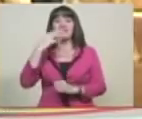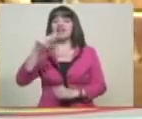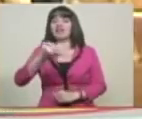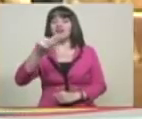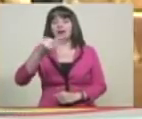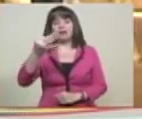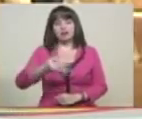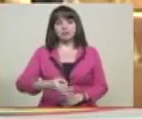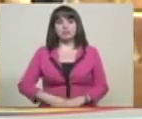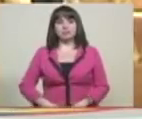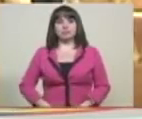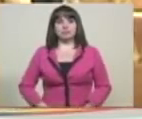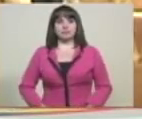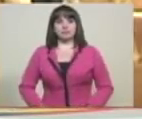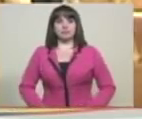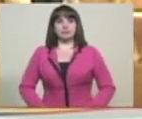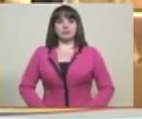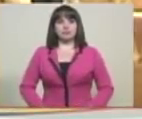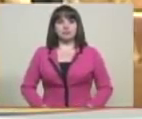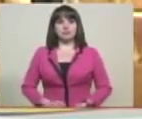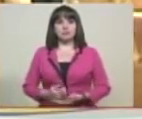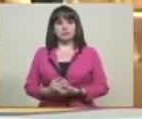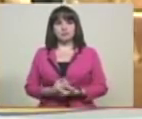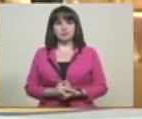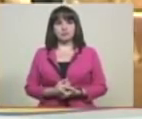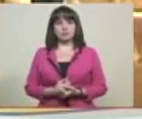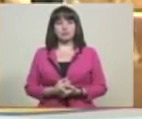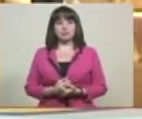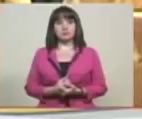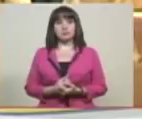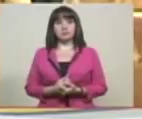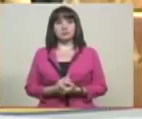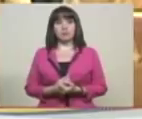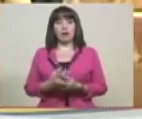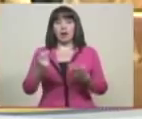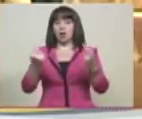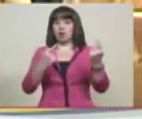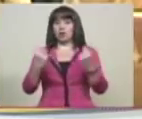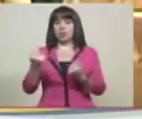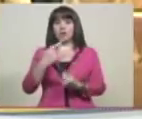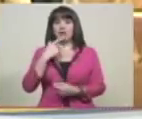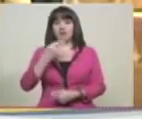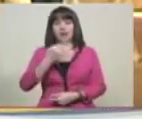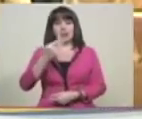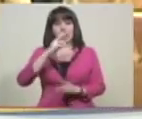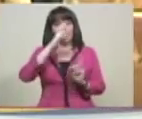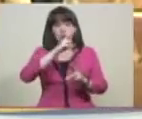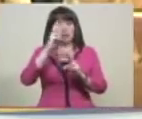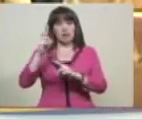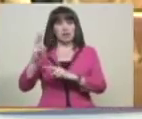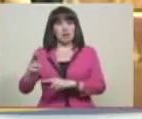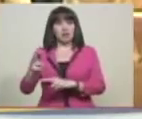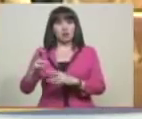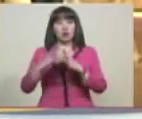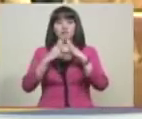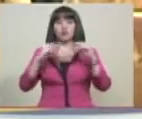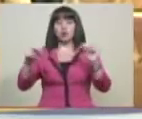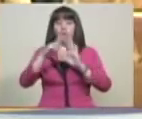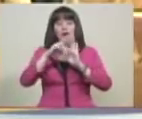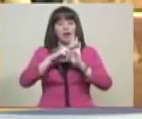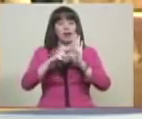real. Cuando digo real, en la economía real, respetando las reglas de la economía,